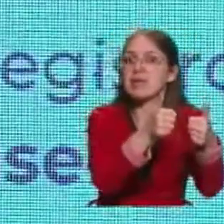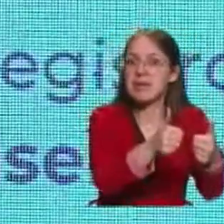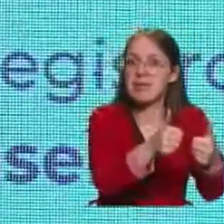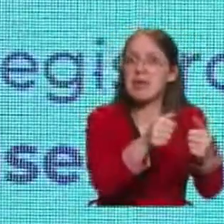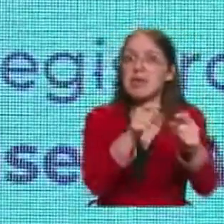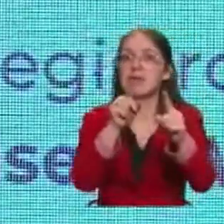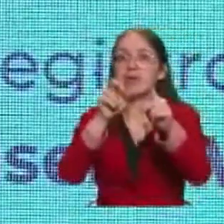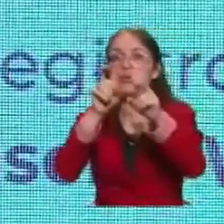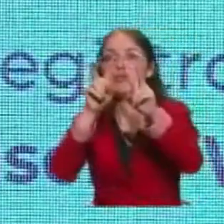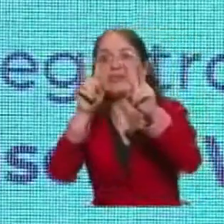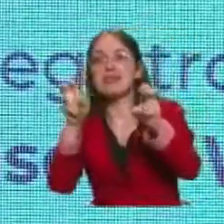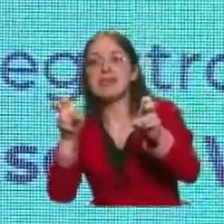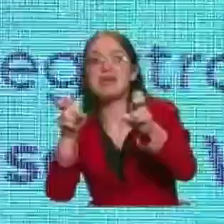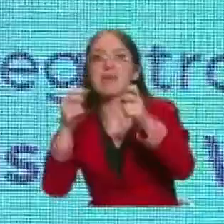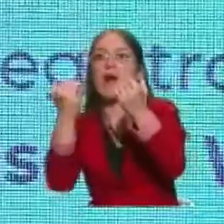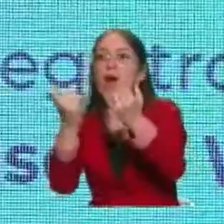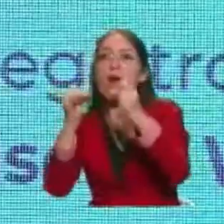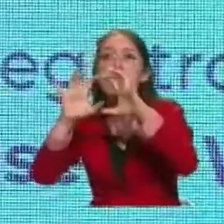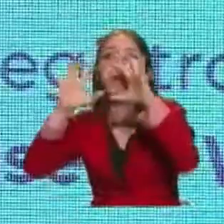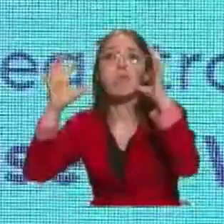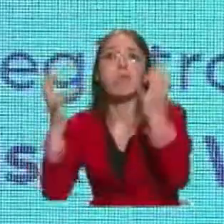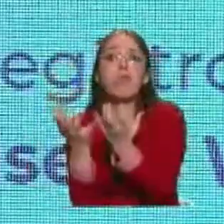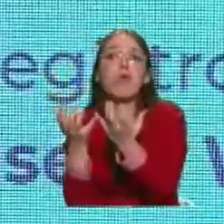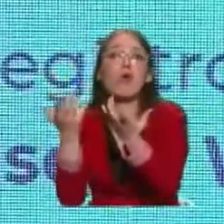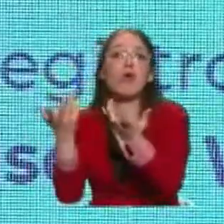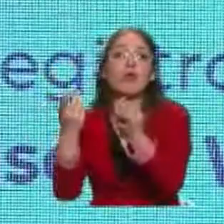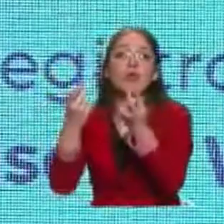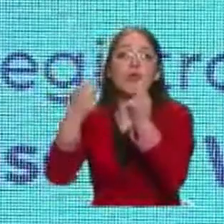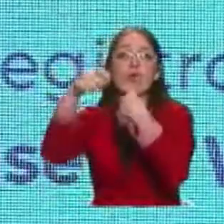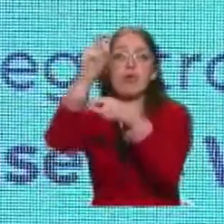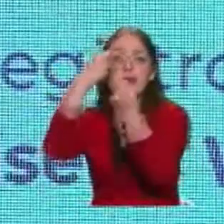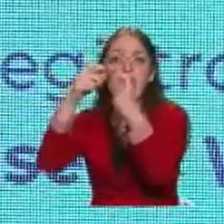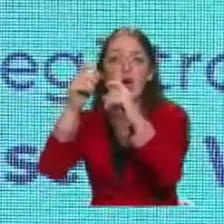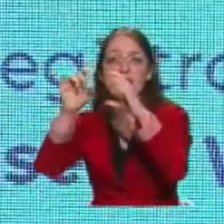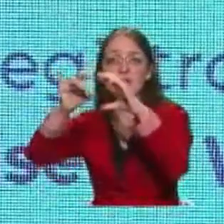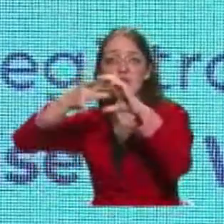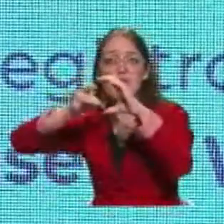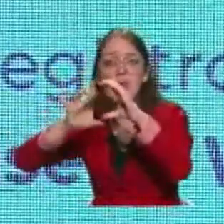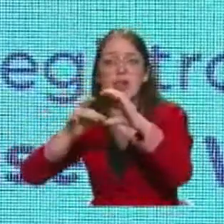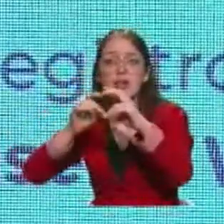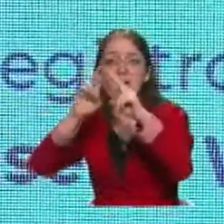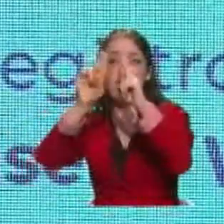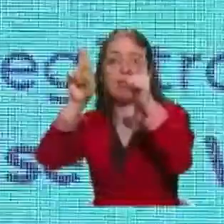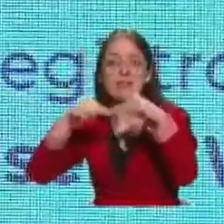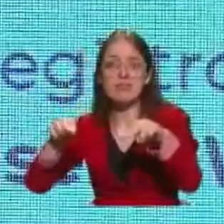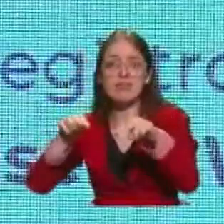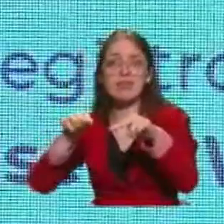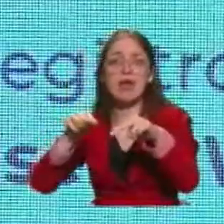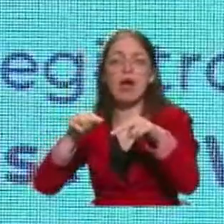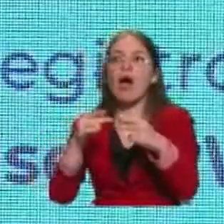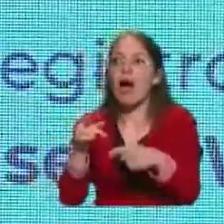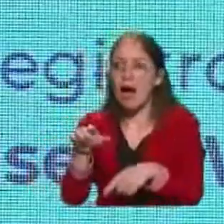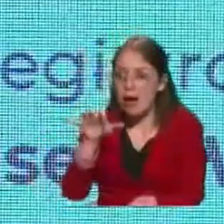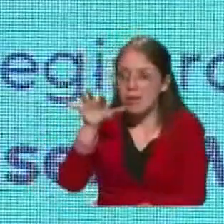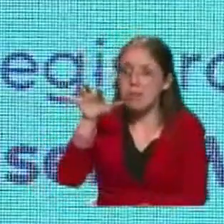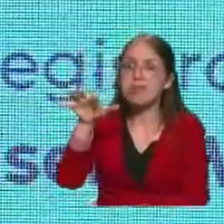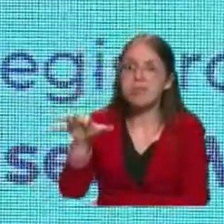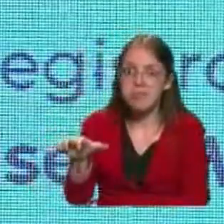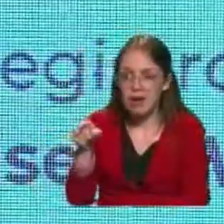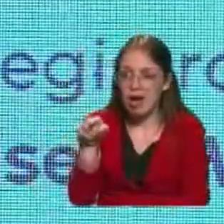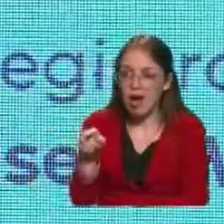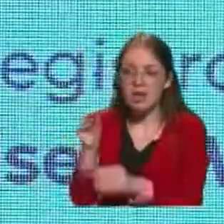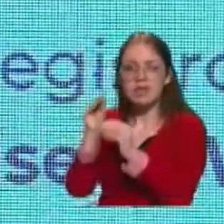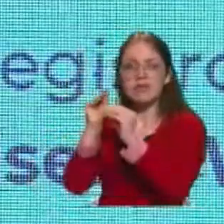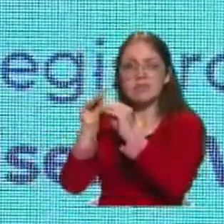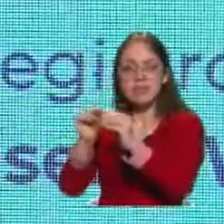aumento de capacidad laboral para el mundo es de envigado y por eso el cepi ya hoy tiene técnicas de última